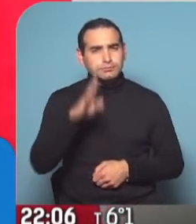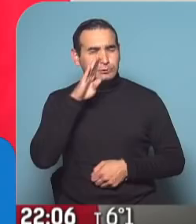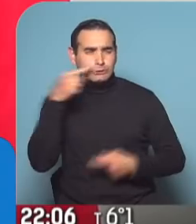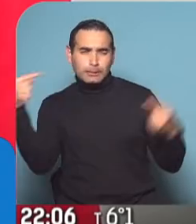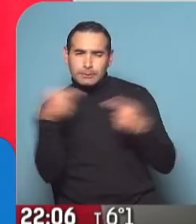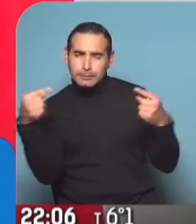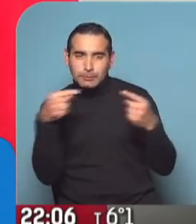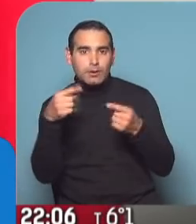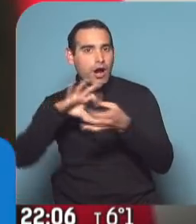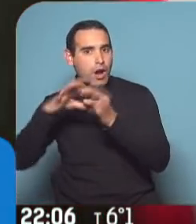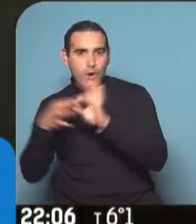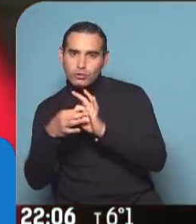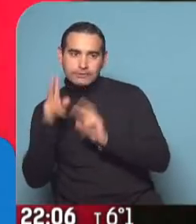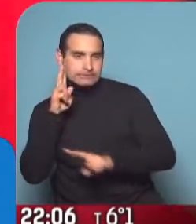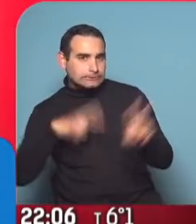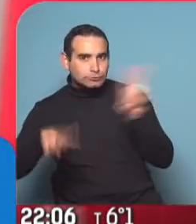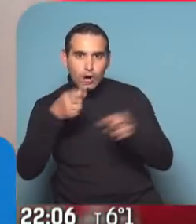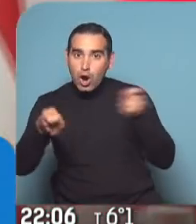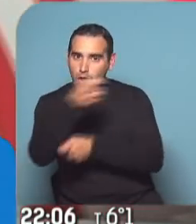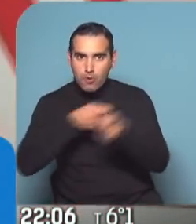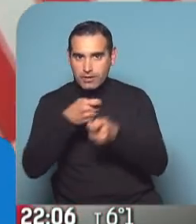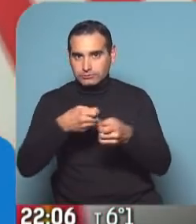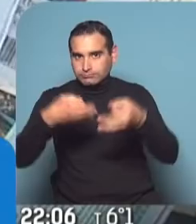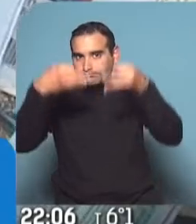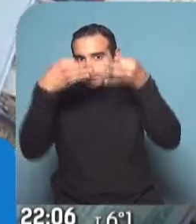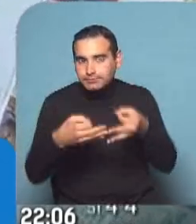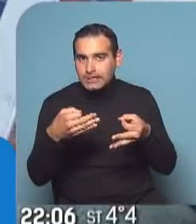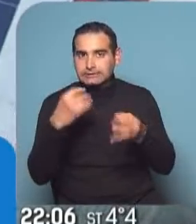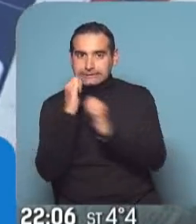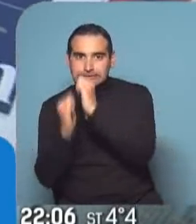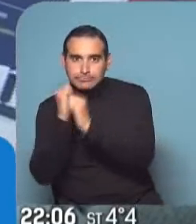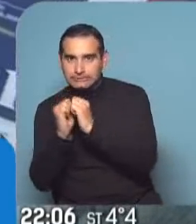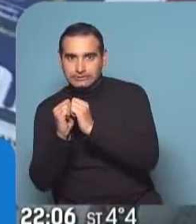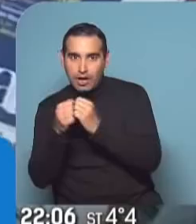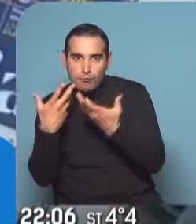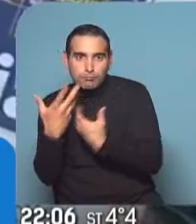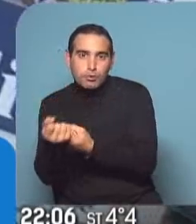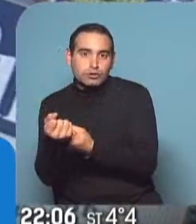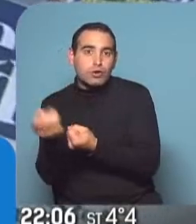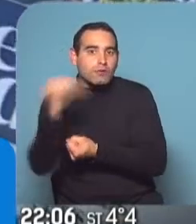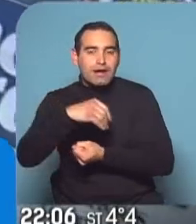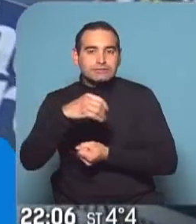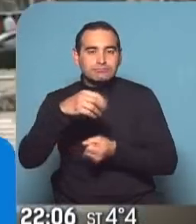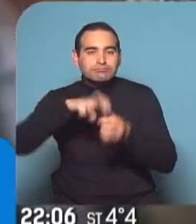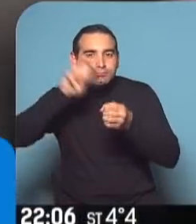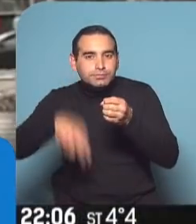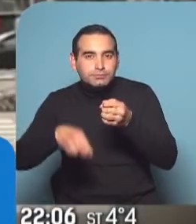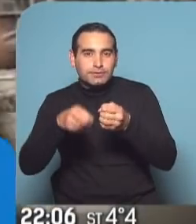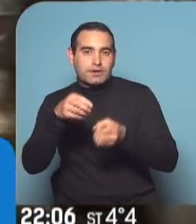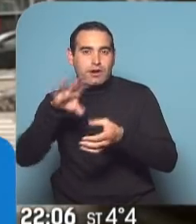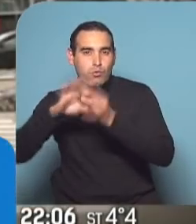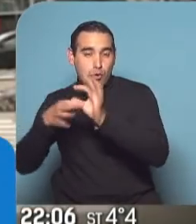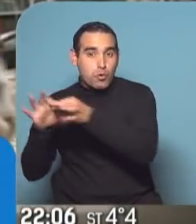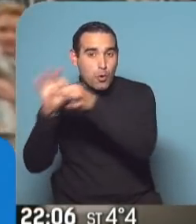Europa a encontrar reaseguros comerciales de largo plazo para sus empresas, junto con la inminencia de un Brexit sin acuerdo, el recambio